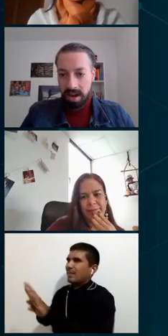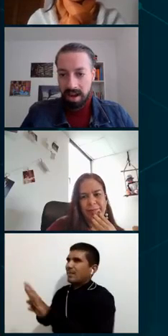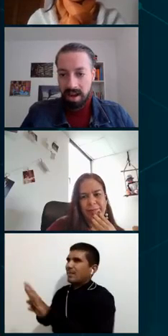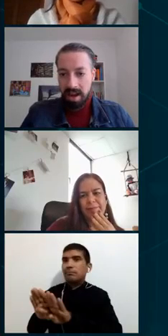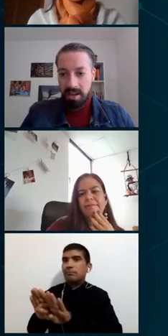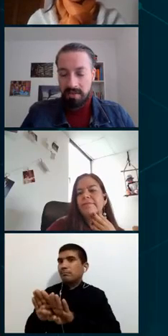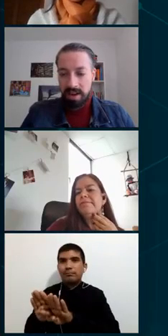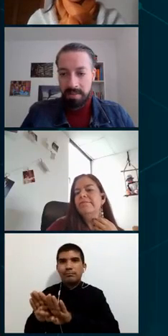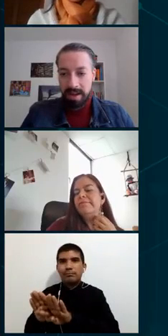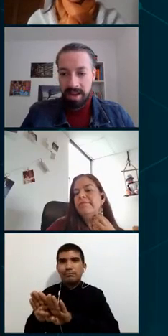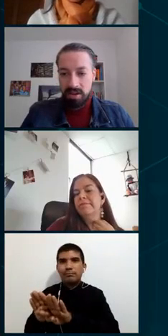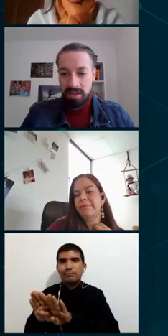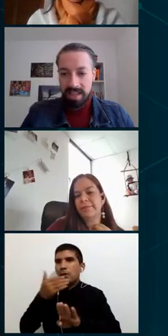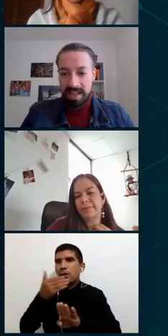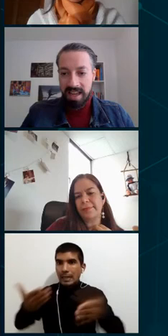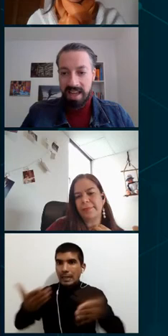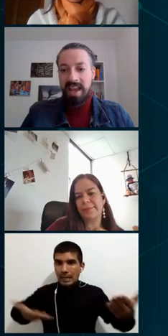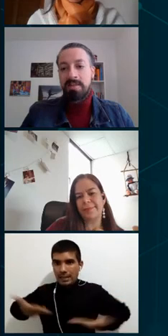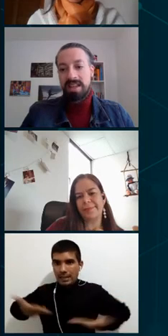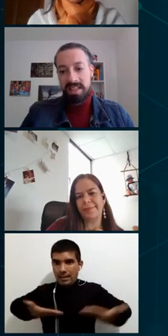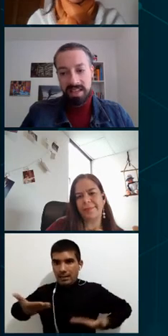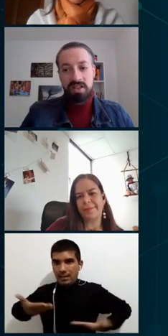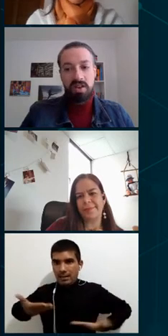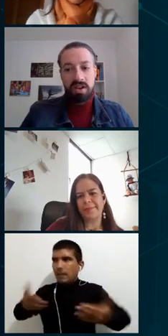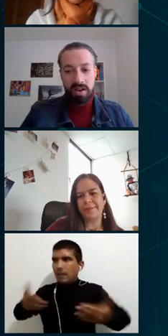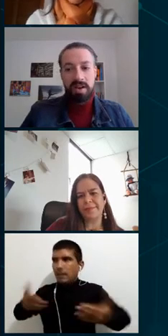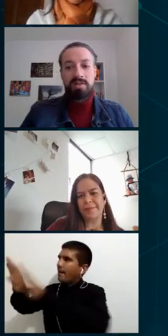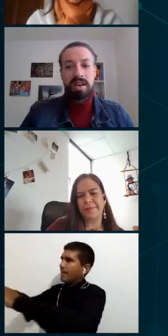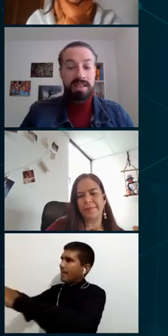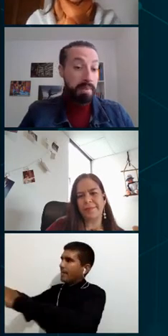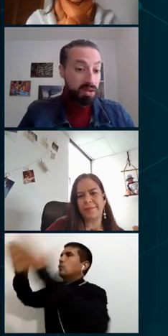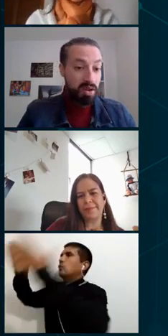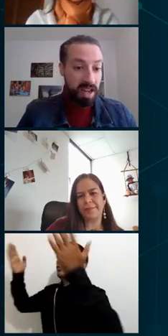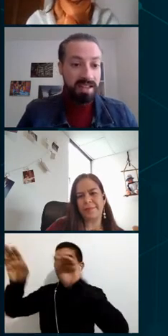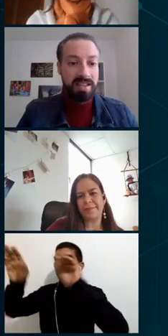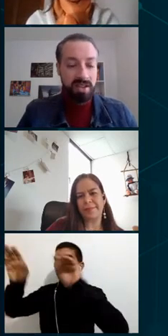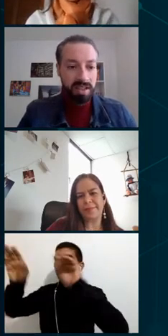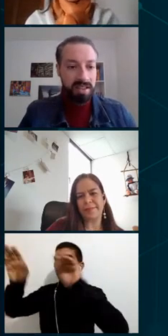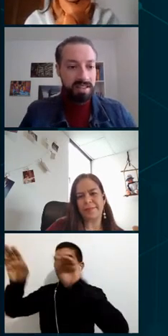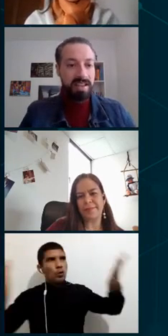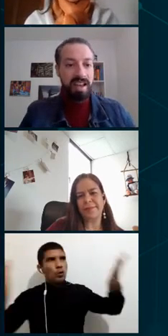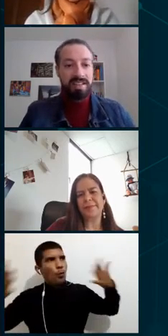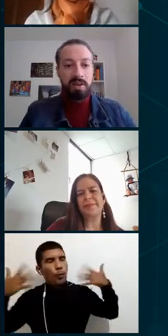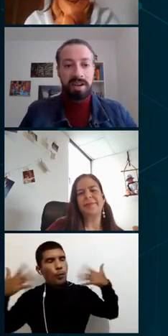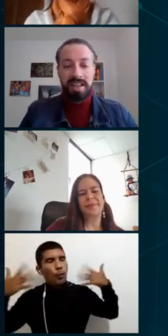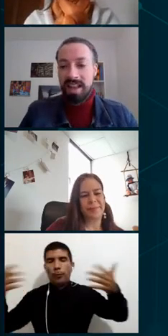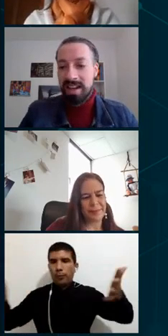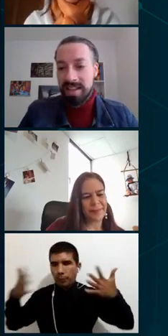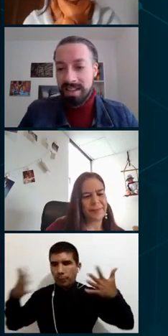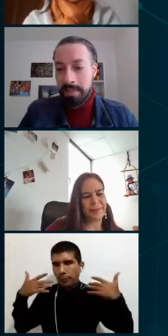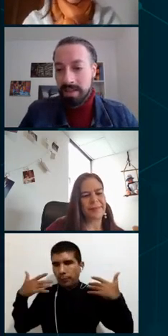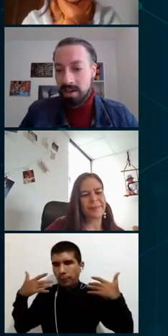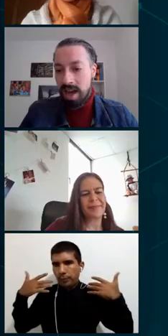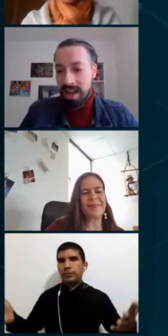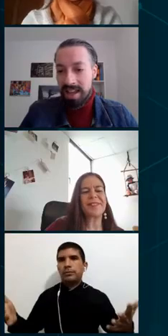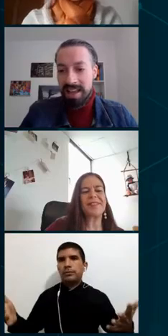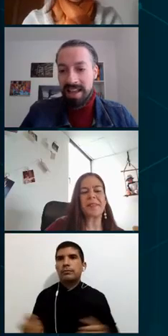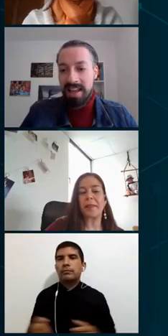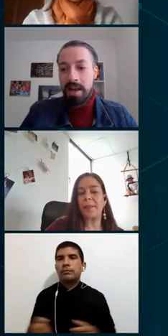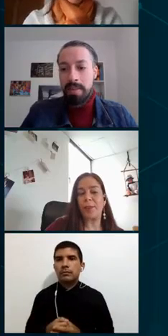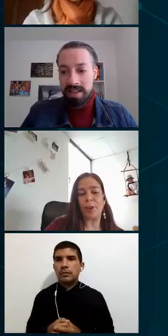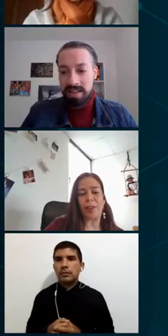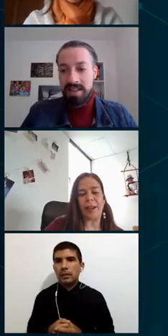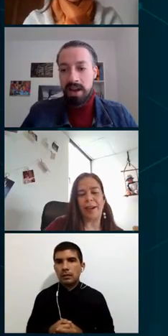Listo, por acá Felipe nos dice, en Medellín existió alguna vez un cazapichurrias, no sé si se acuerdan de ese